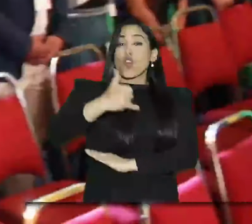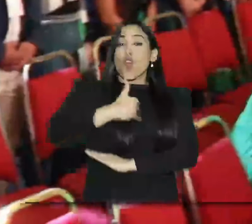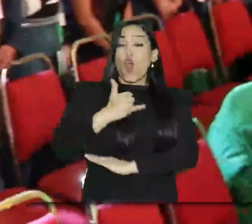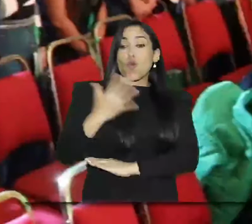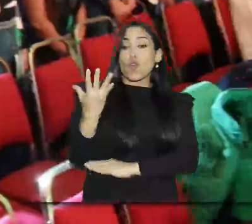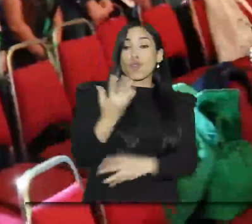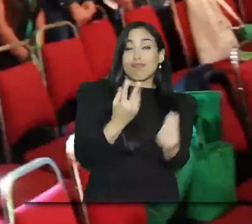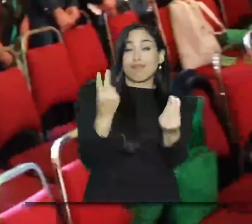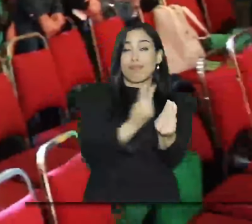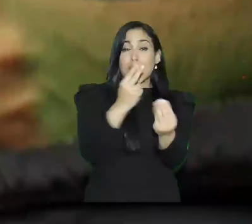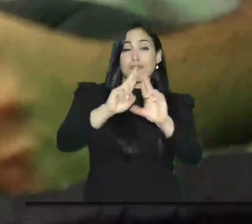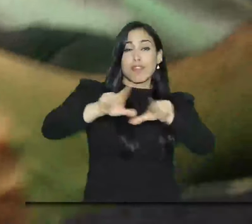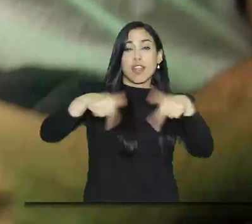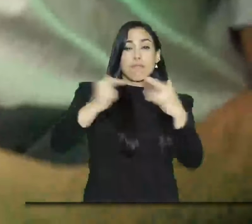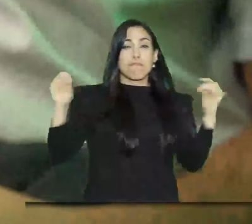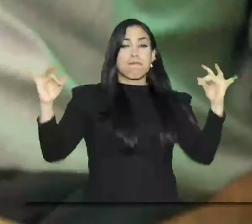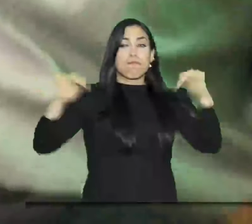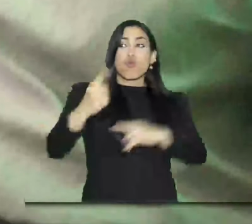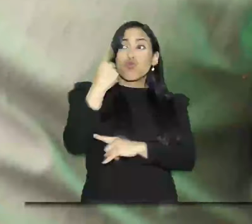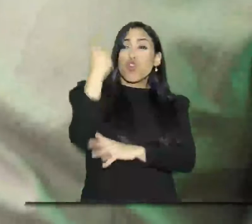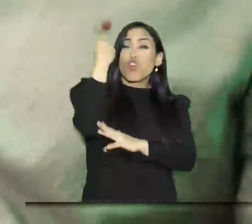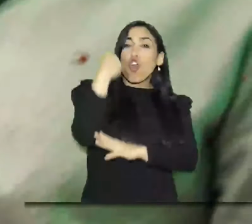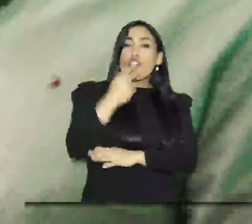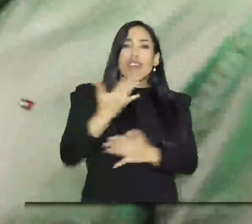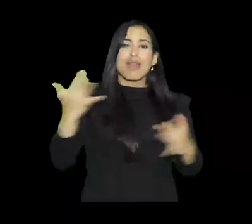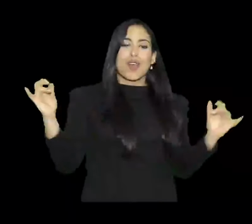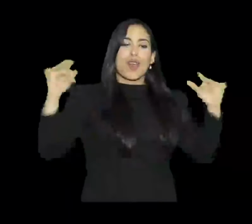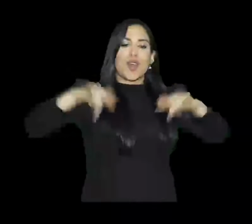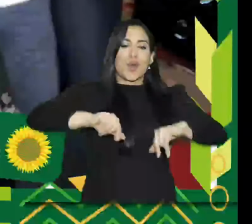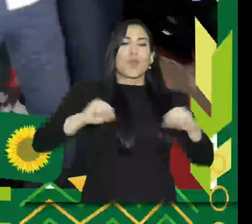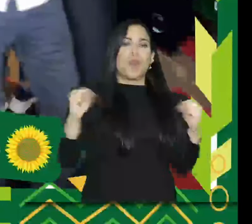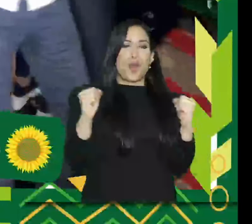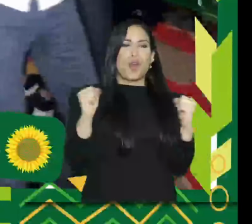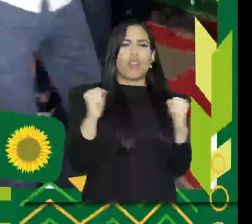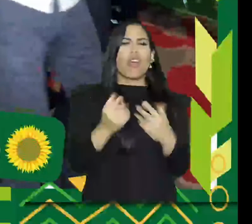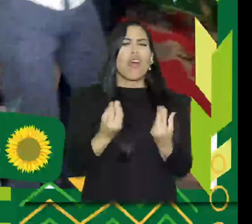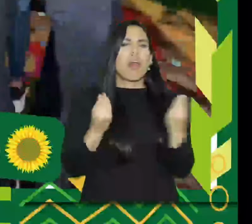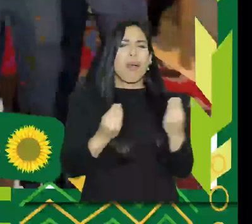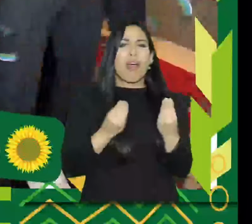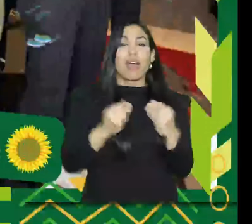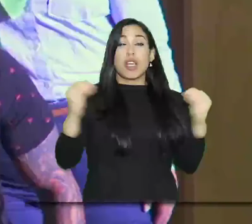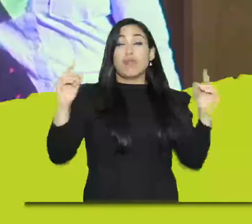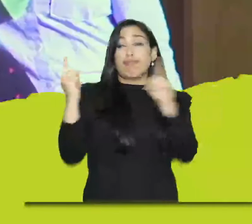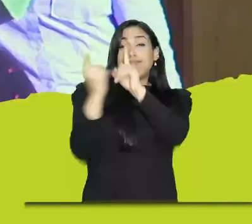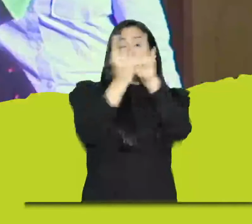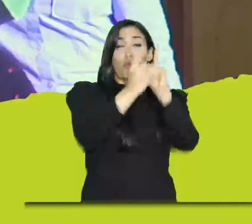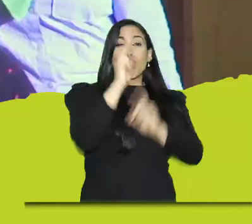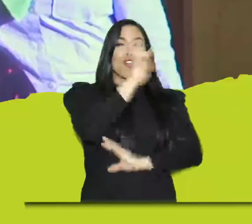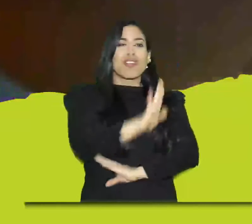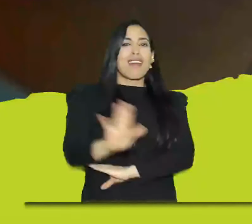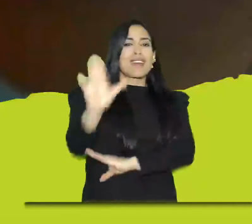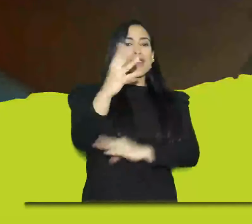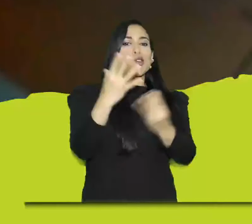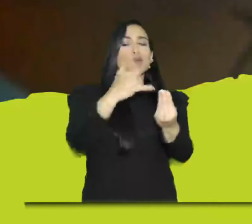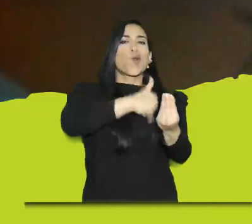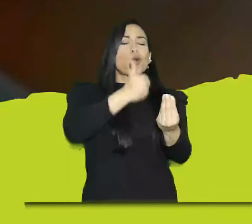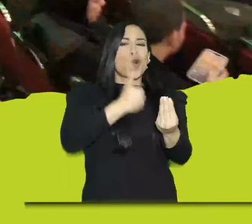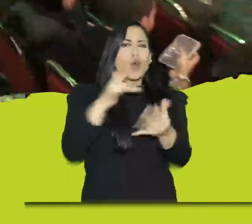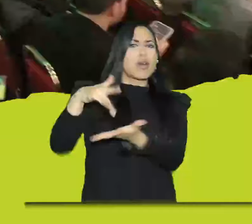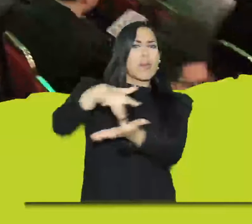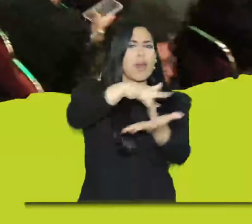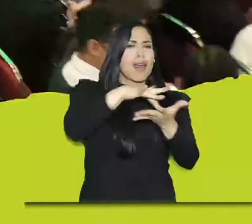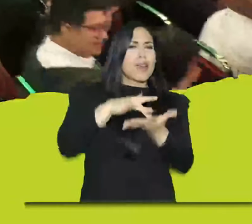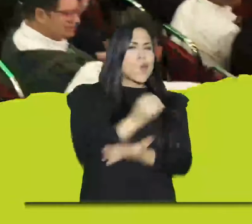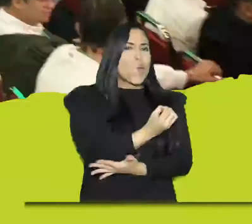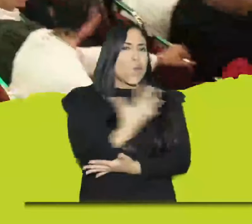Los jóvenes de la Alianza Verde se reunieron durante 2 días en la capital del país para desarrollar el Gran Encuentro Nacional de Jóvenes,